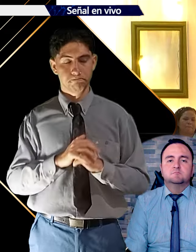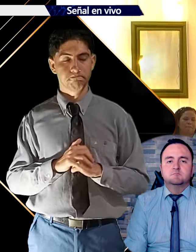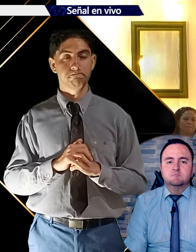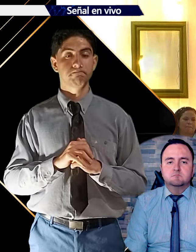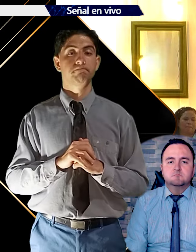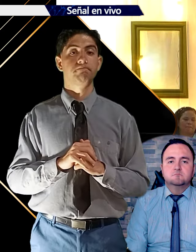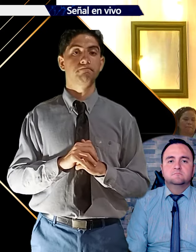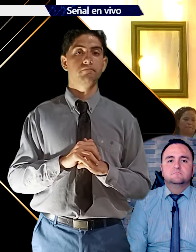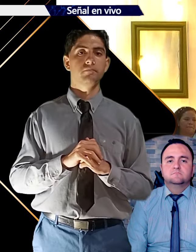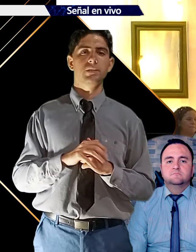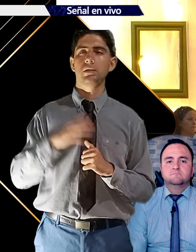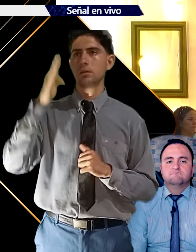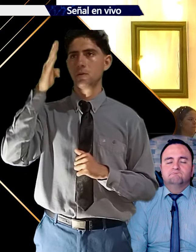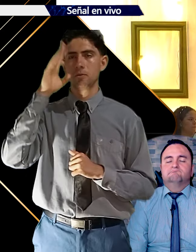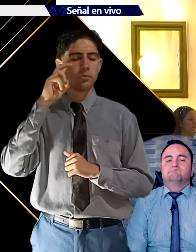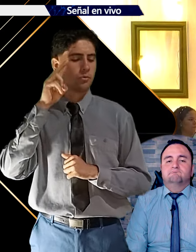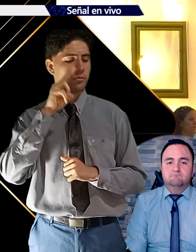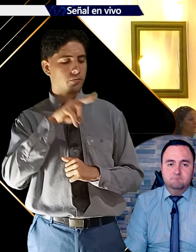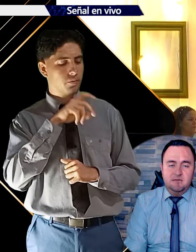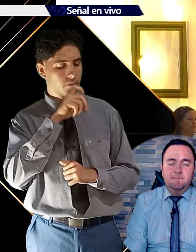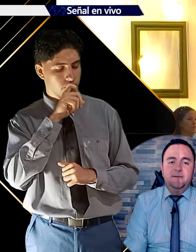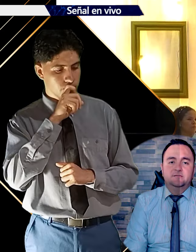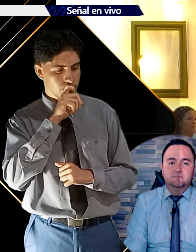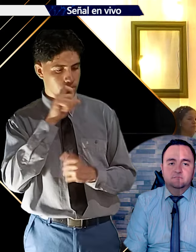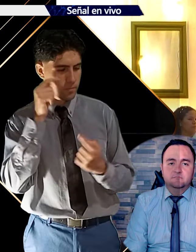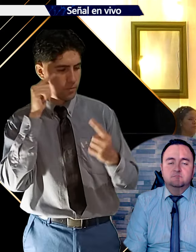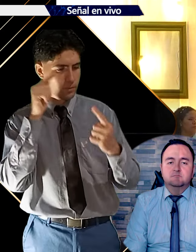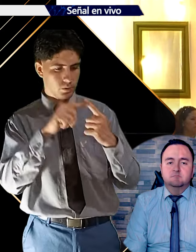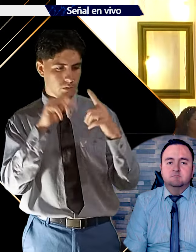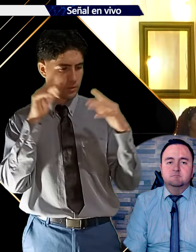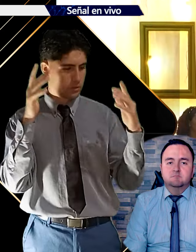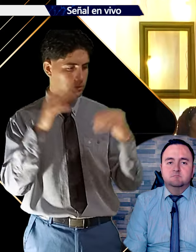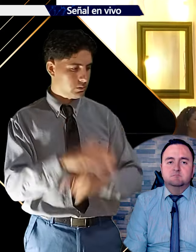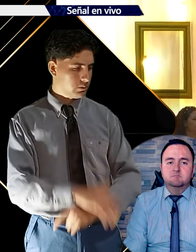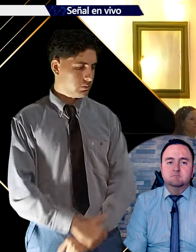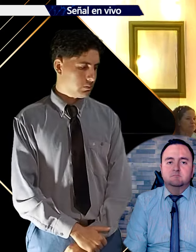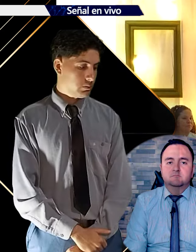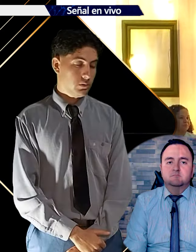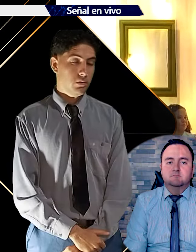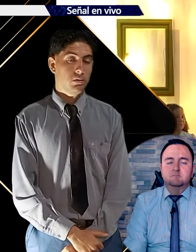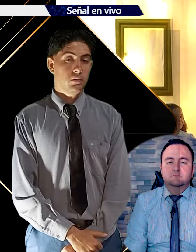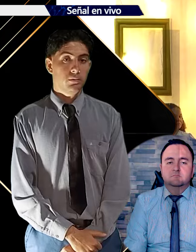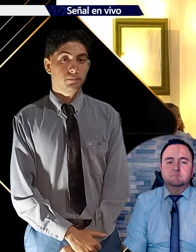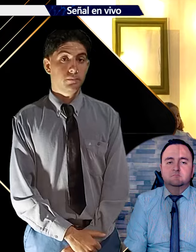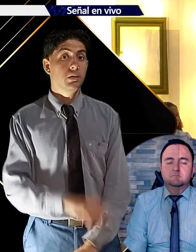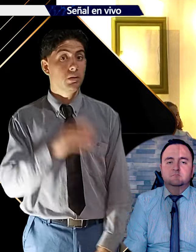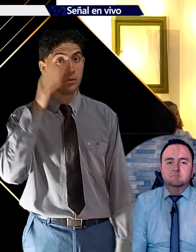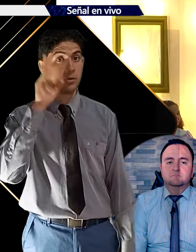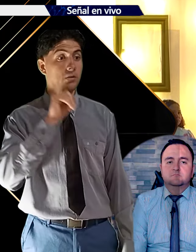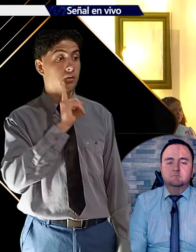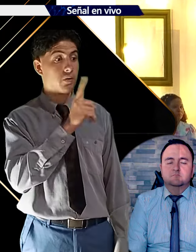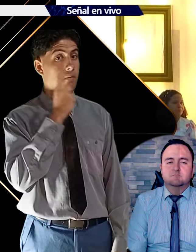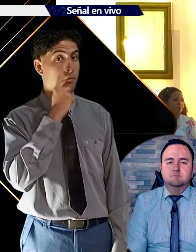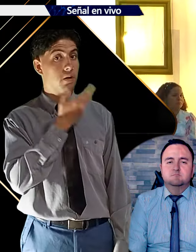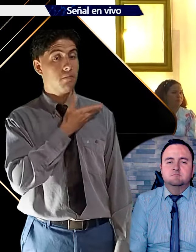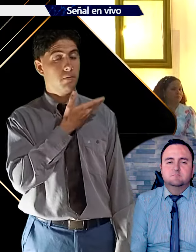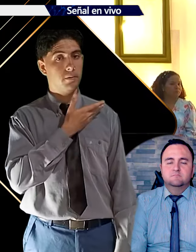Pero lamentablemente el que fue anunciado antes de nacer, el que Dios tenía tantas ilusiones con él, ¿por qué